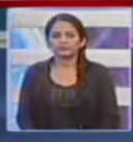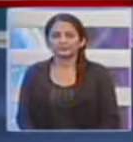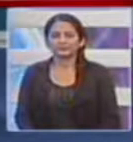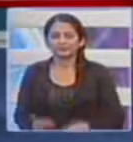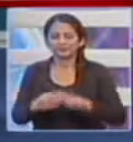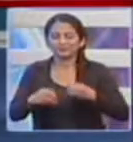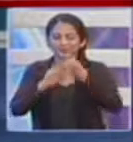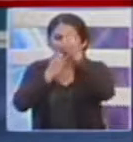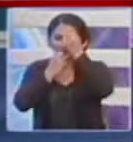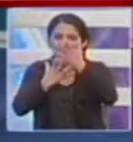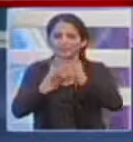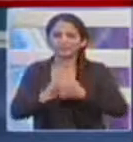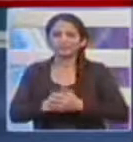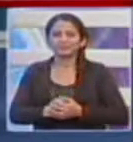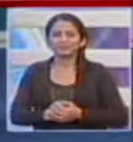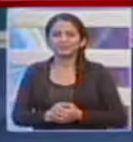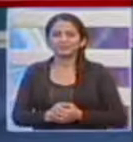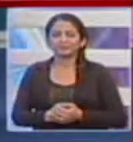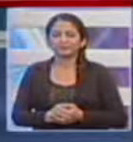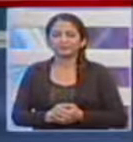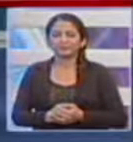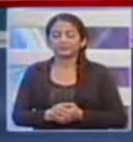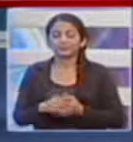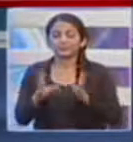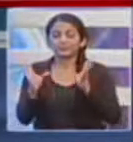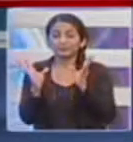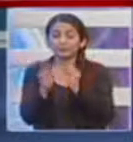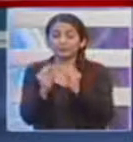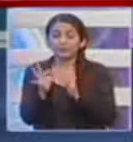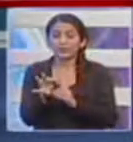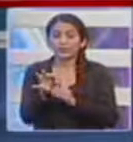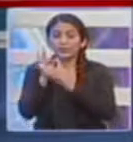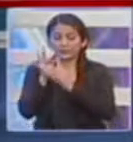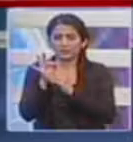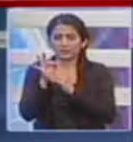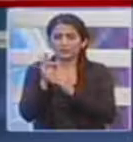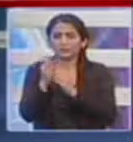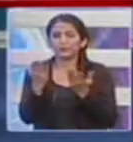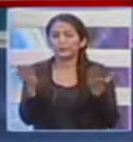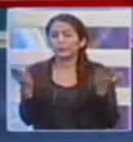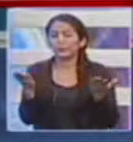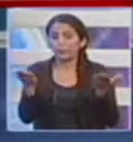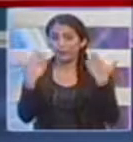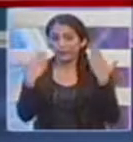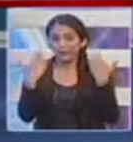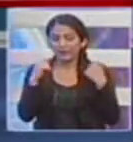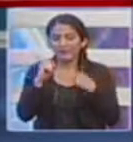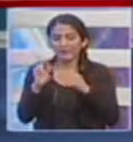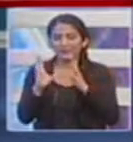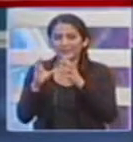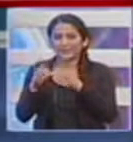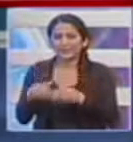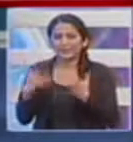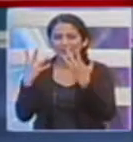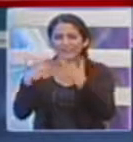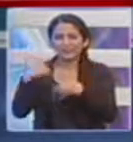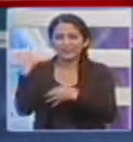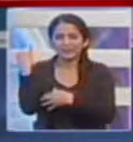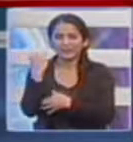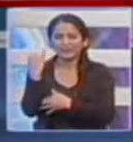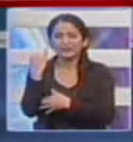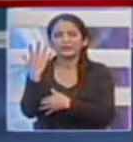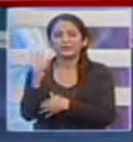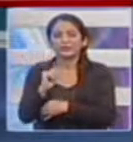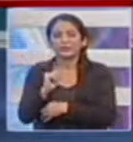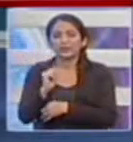Ya estamos de vuelta con más información, con una sesión solemne. La Cámara de Industrias de Guayaquil celebró 80 años de creación. La